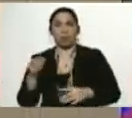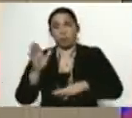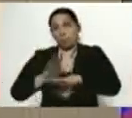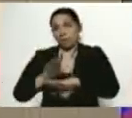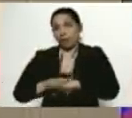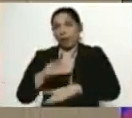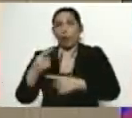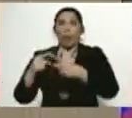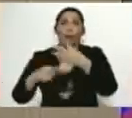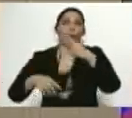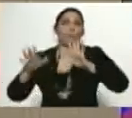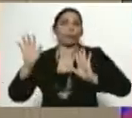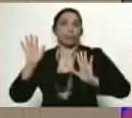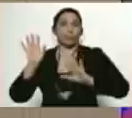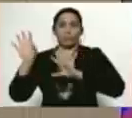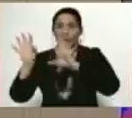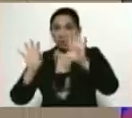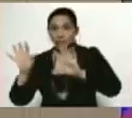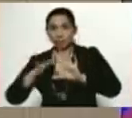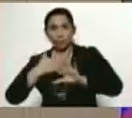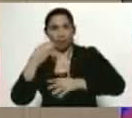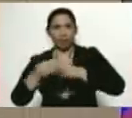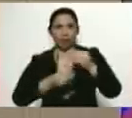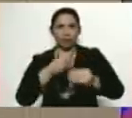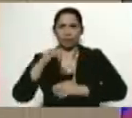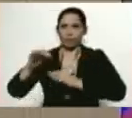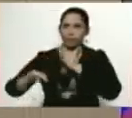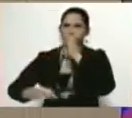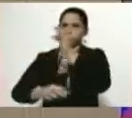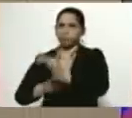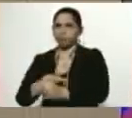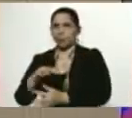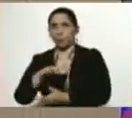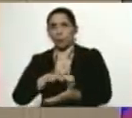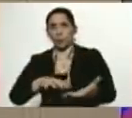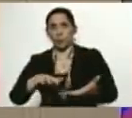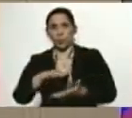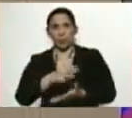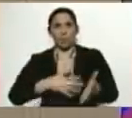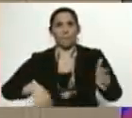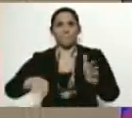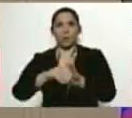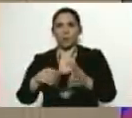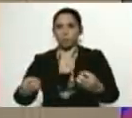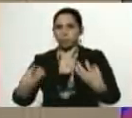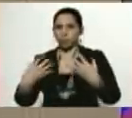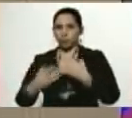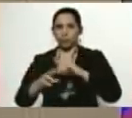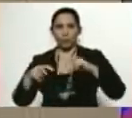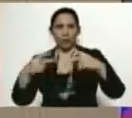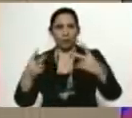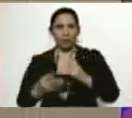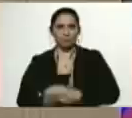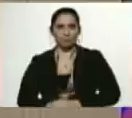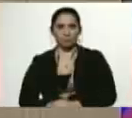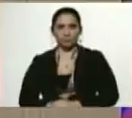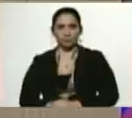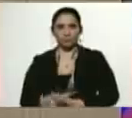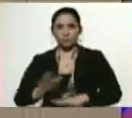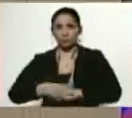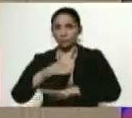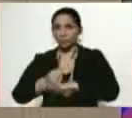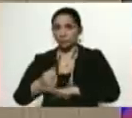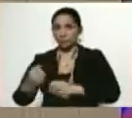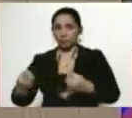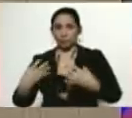otros países, y pueda generar brotes inconvenientes de reinfección o de infecciones nuevas por COVID-19. Y